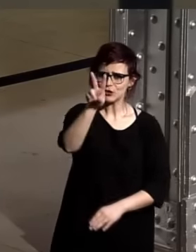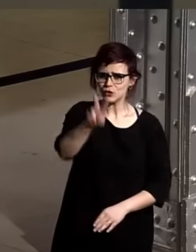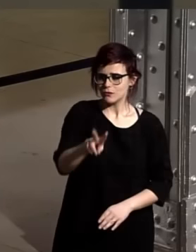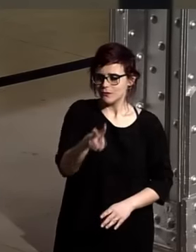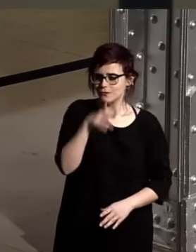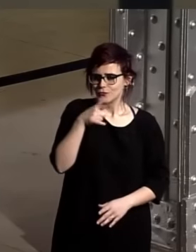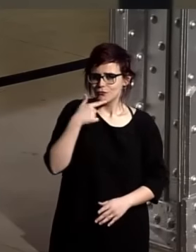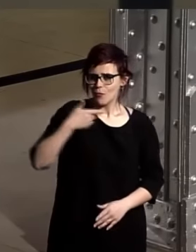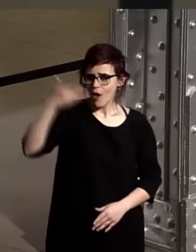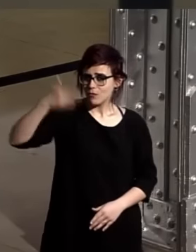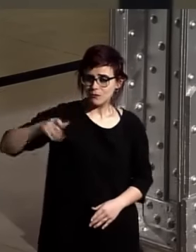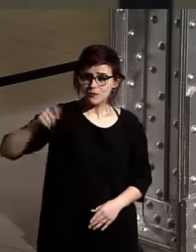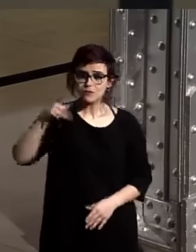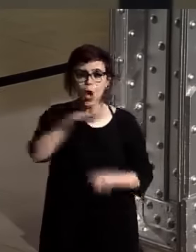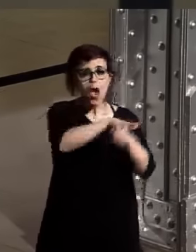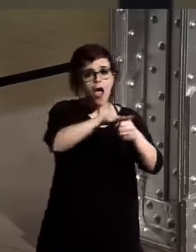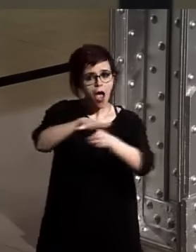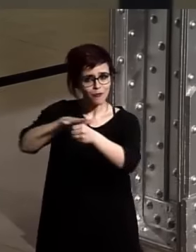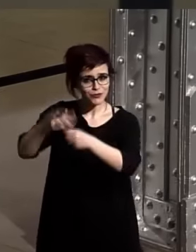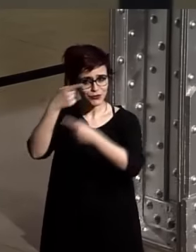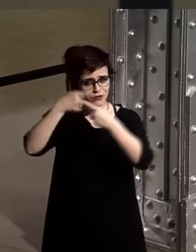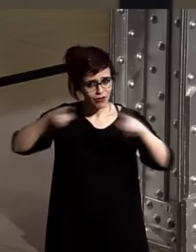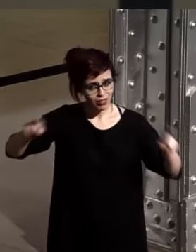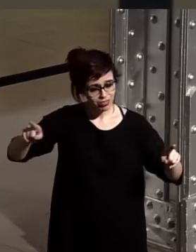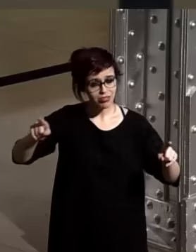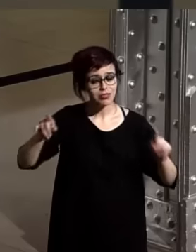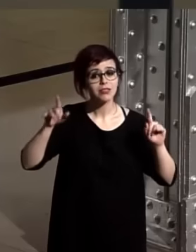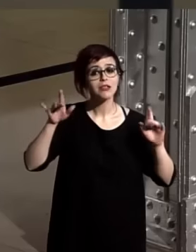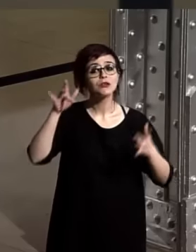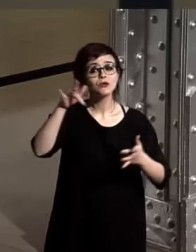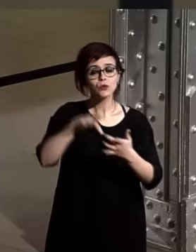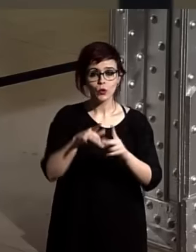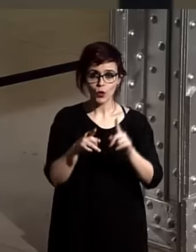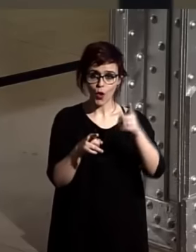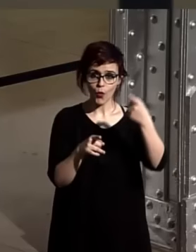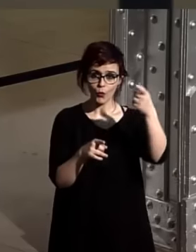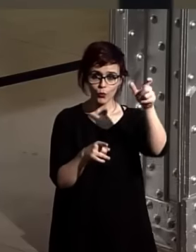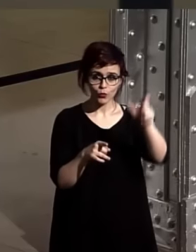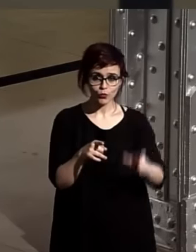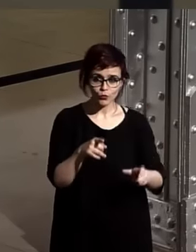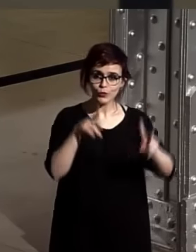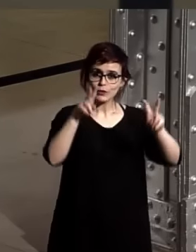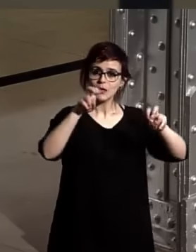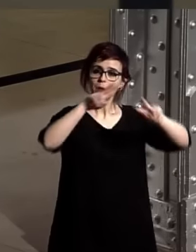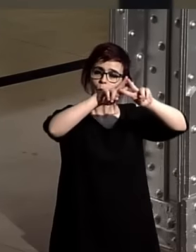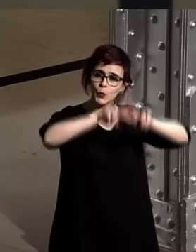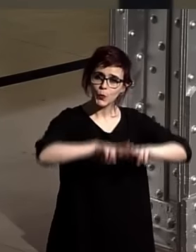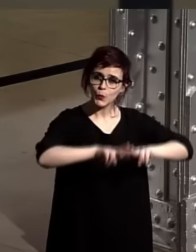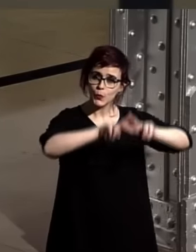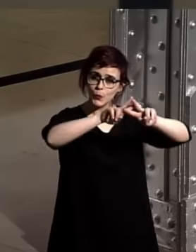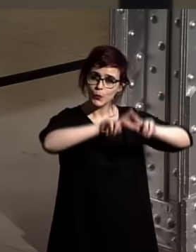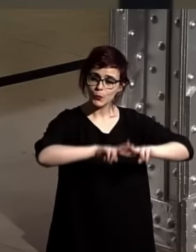línea cada uno en su campo son disciplinas muy distintas uno de ellos a onda